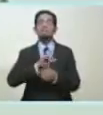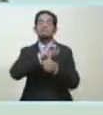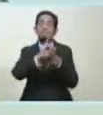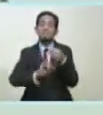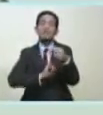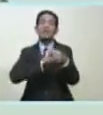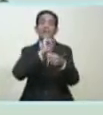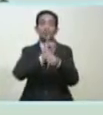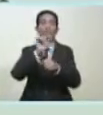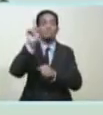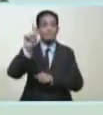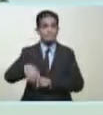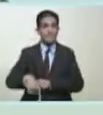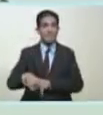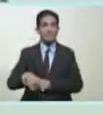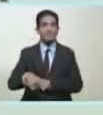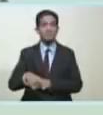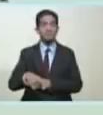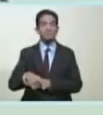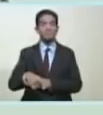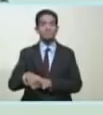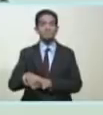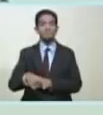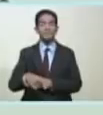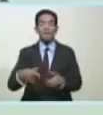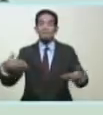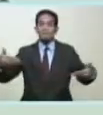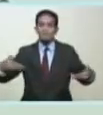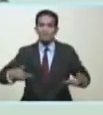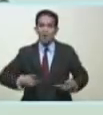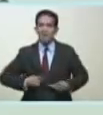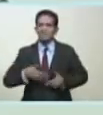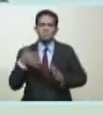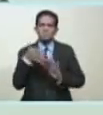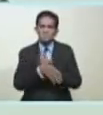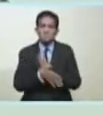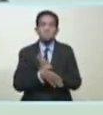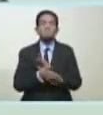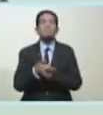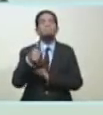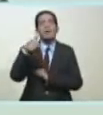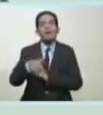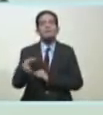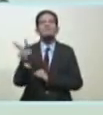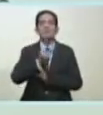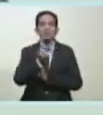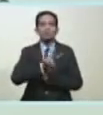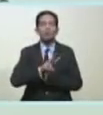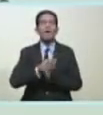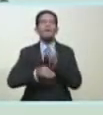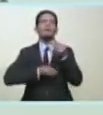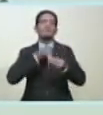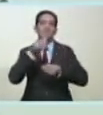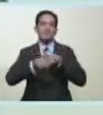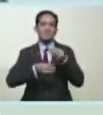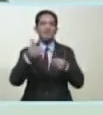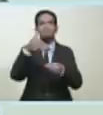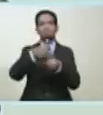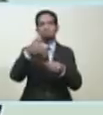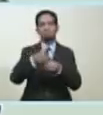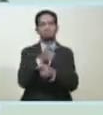internacional para que en Venezuela se ejerciera el derecho a elegir como lo hemos ejercido